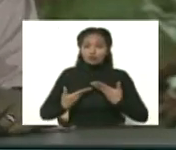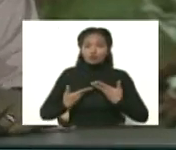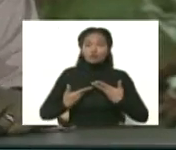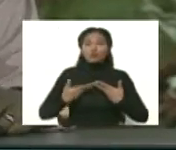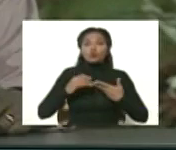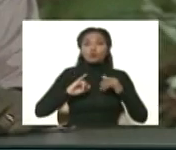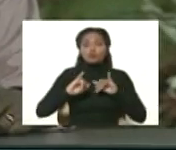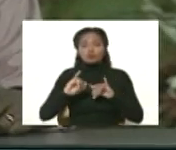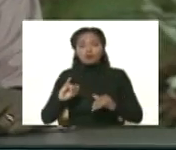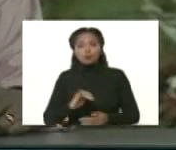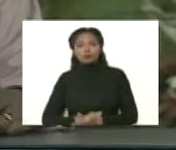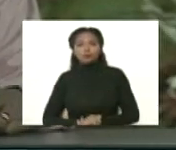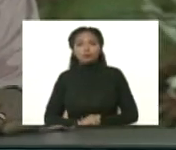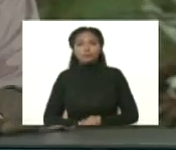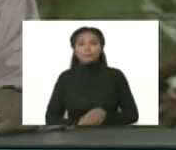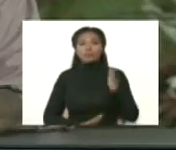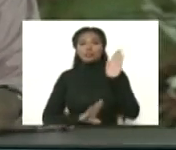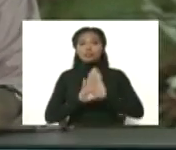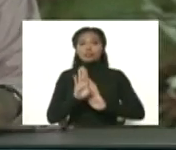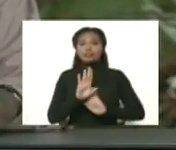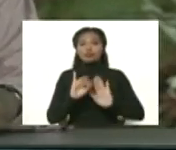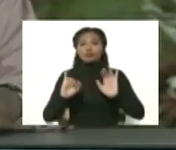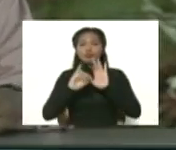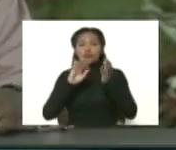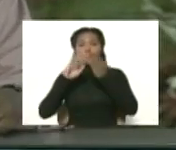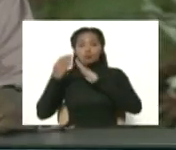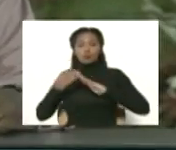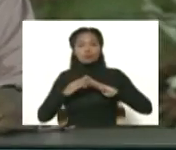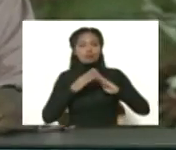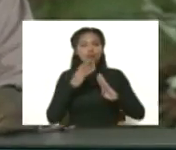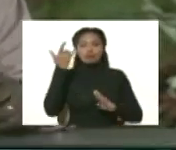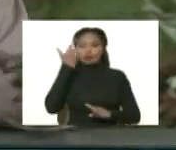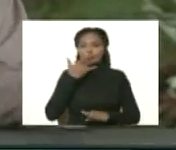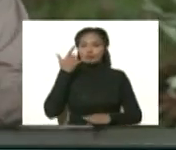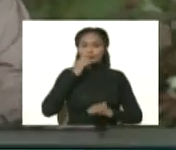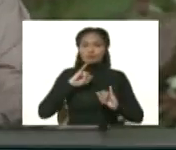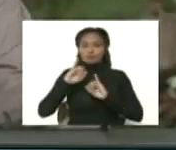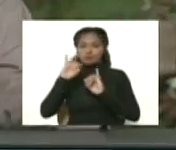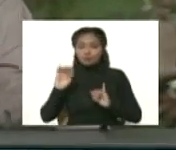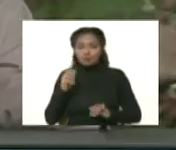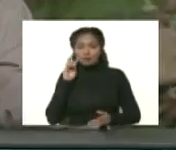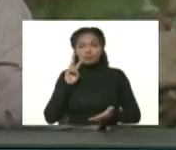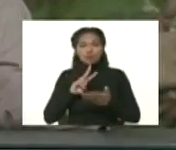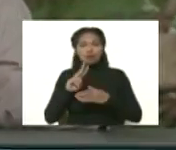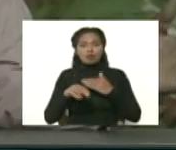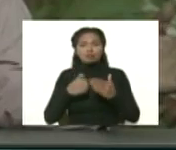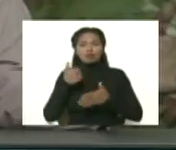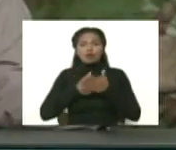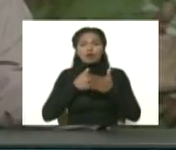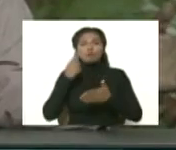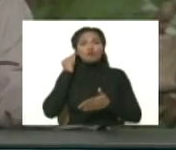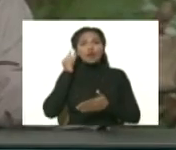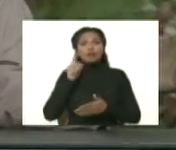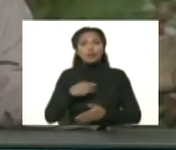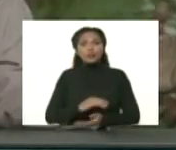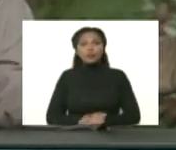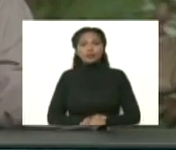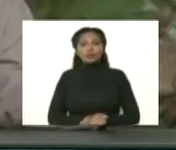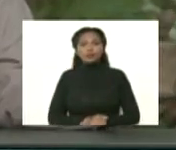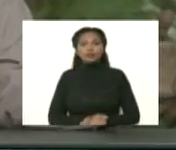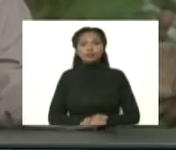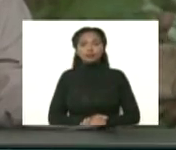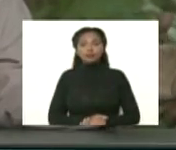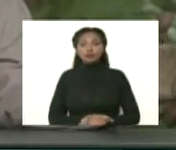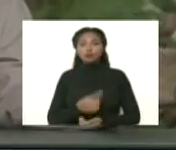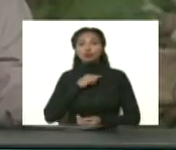Consejo Nacional para el Desarrollo de las Comunidades Afrovenezolanas. Precisamente la compatriota Norma,